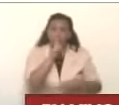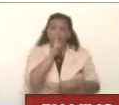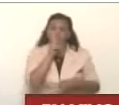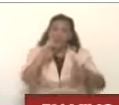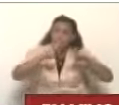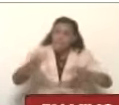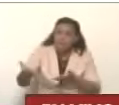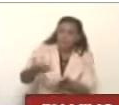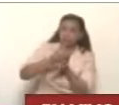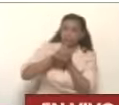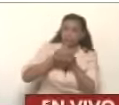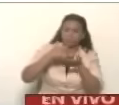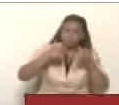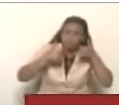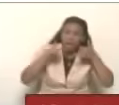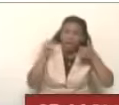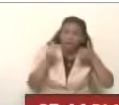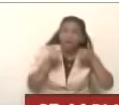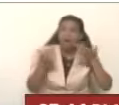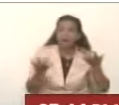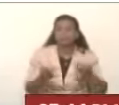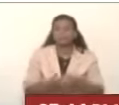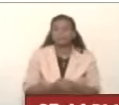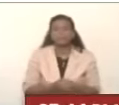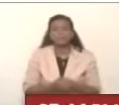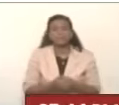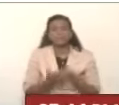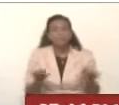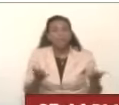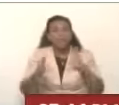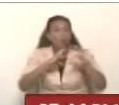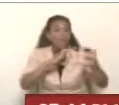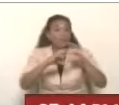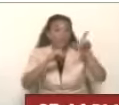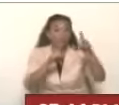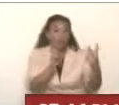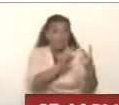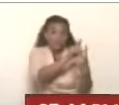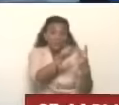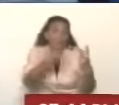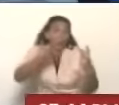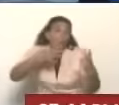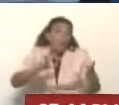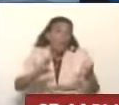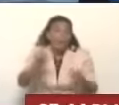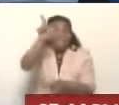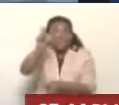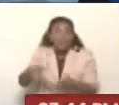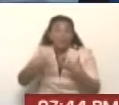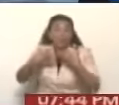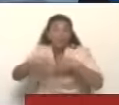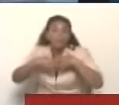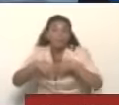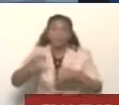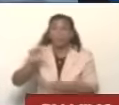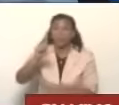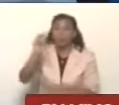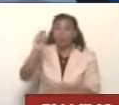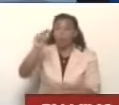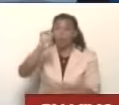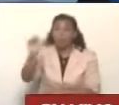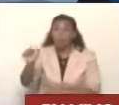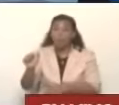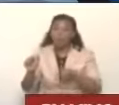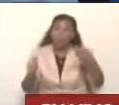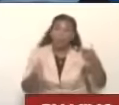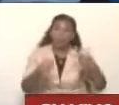ha llevado adelante con él. Y es la conversación del supuesto financista Samar López con factores